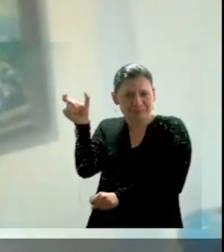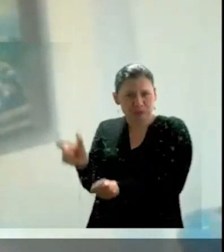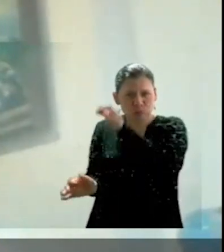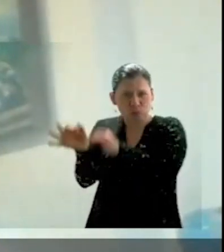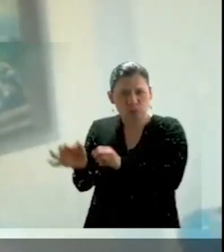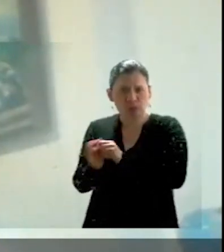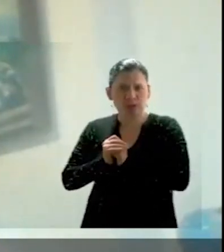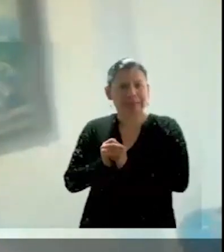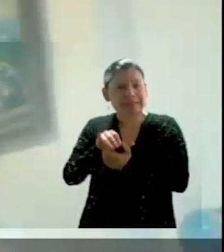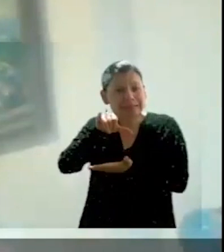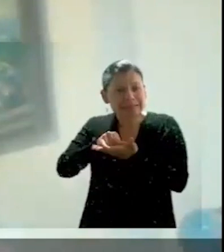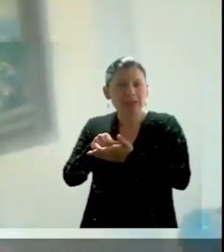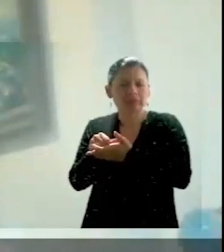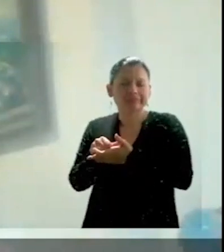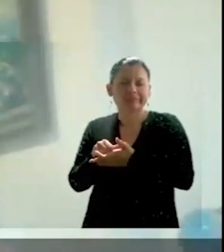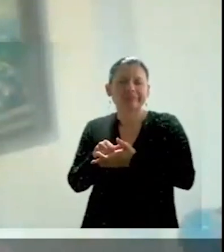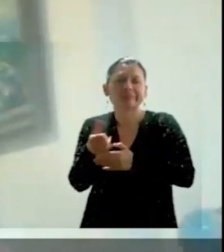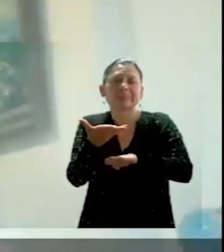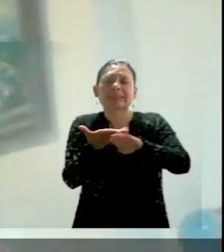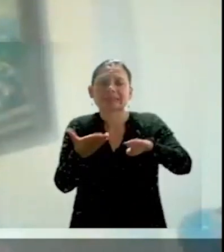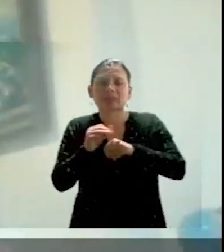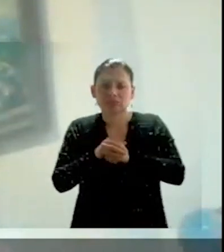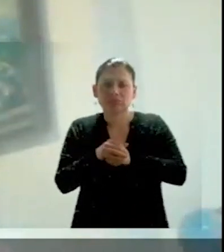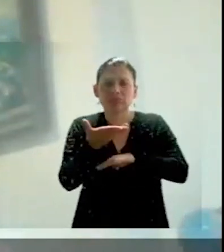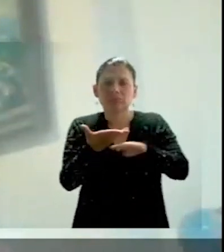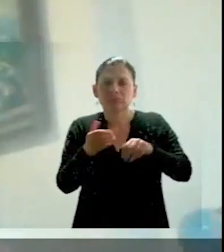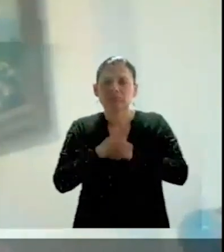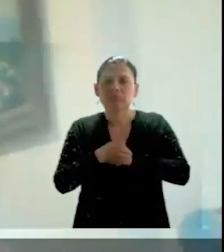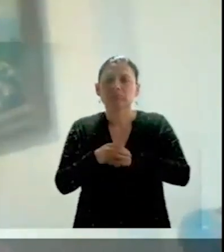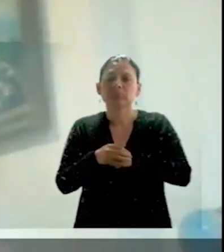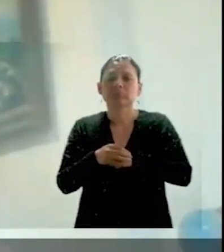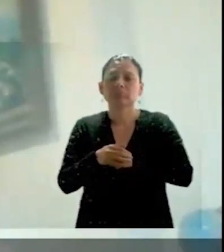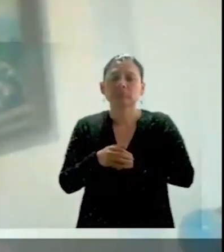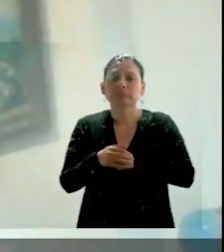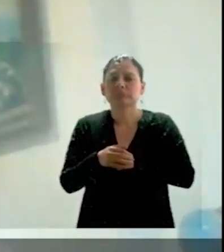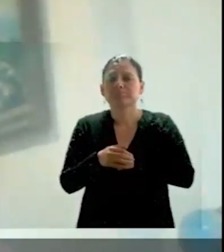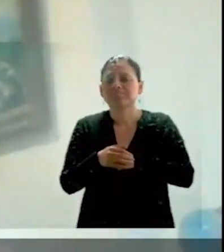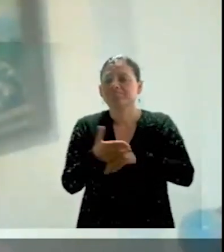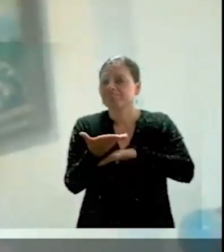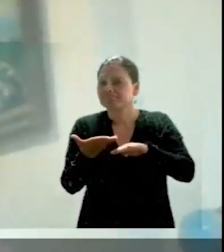la exigencia es la de demostrar en lo posible